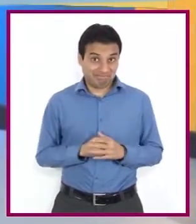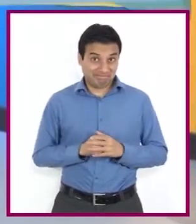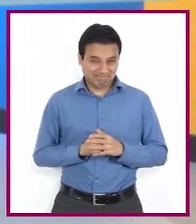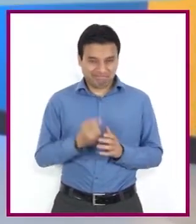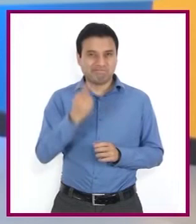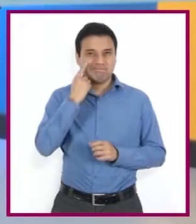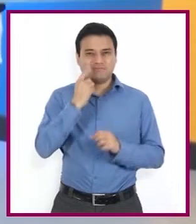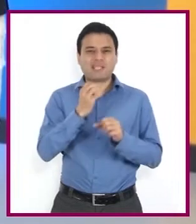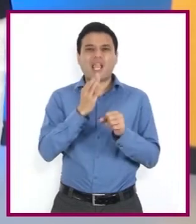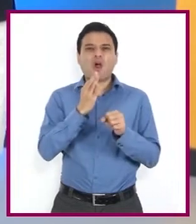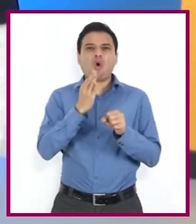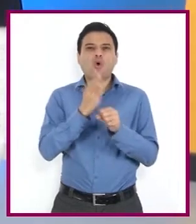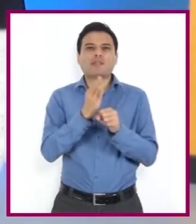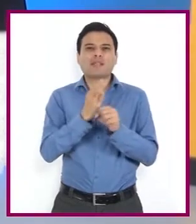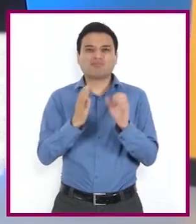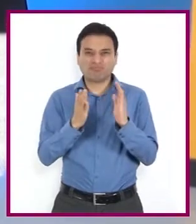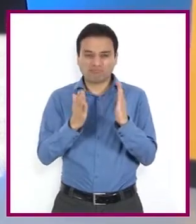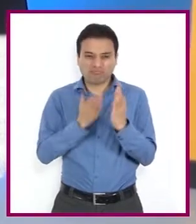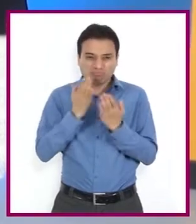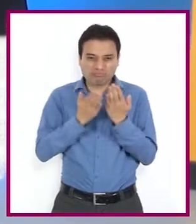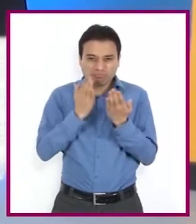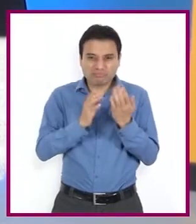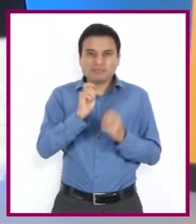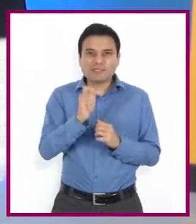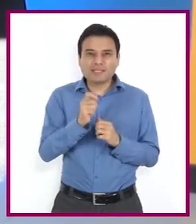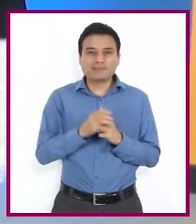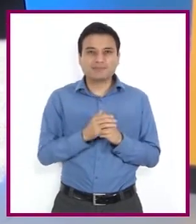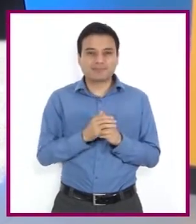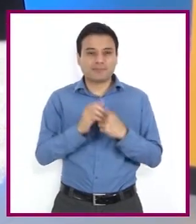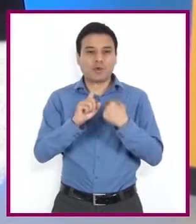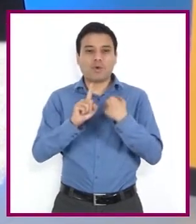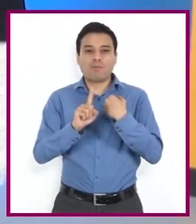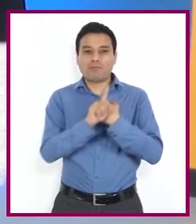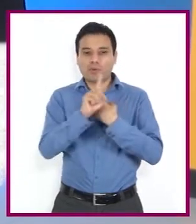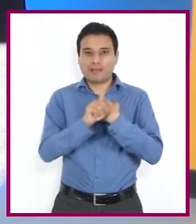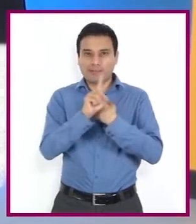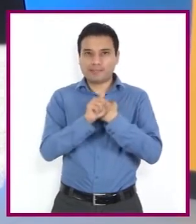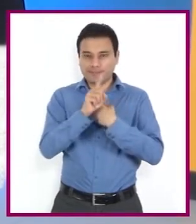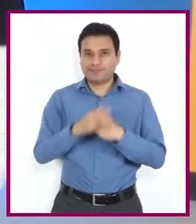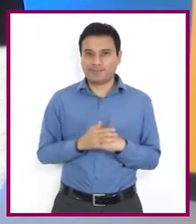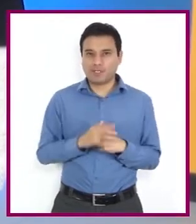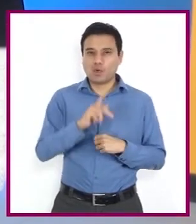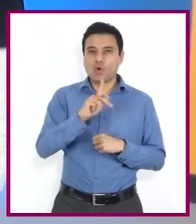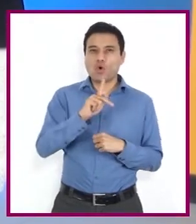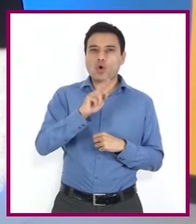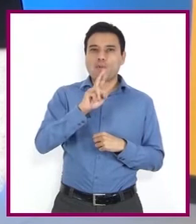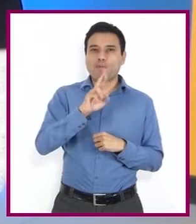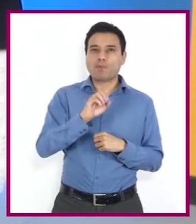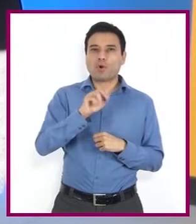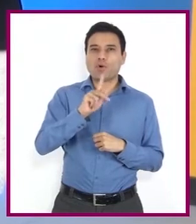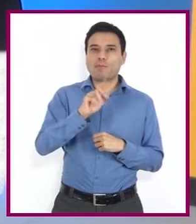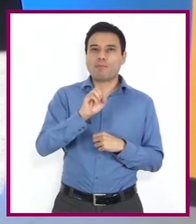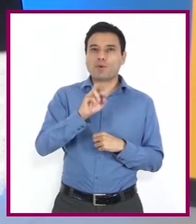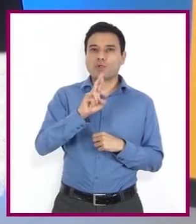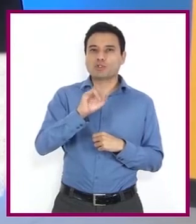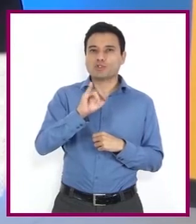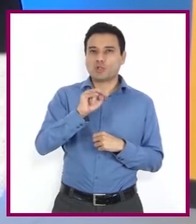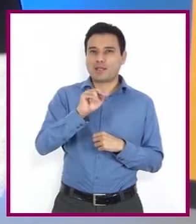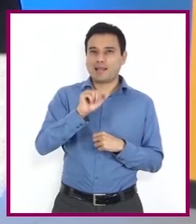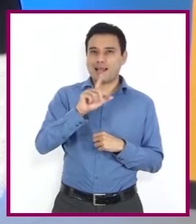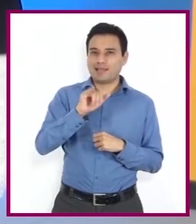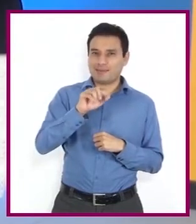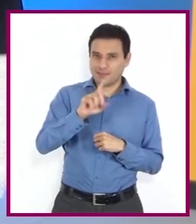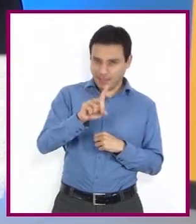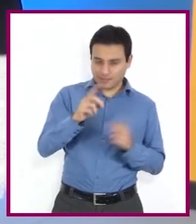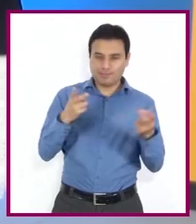esta ocasión, estudiaremos cómo resolver problemas de proporcionalidad inversa a través de diferentes procedimientos. Les